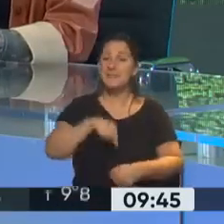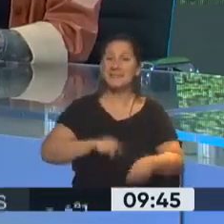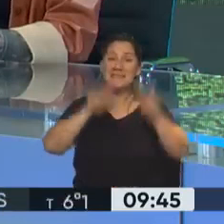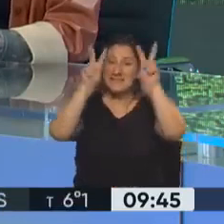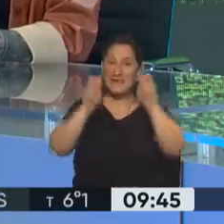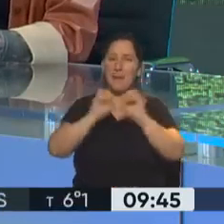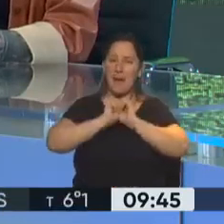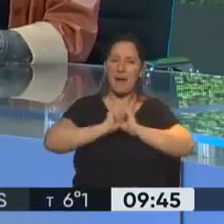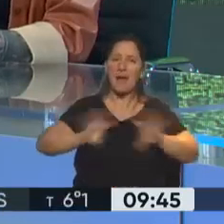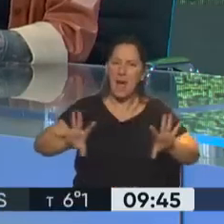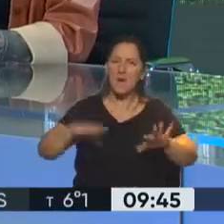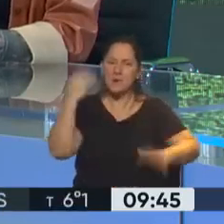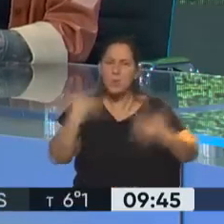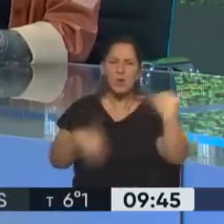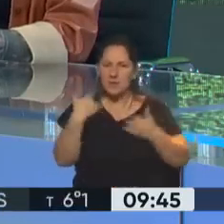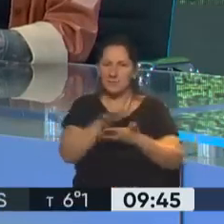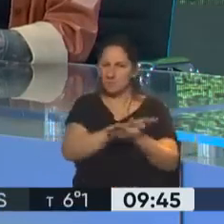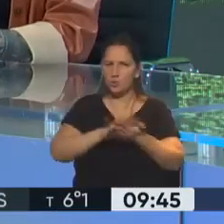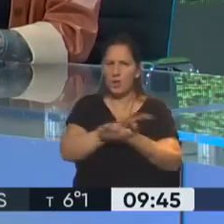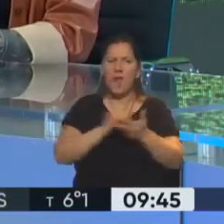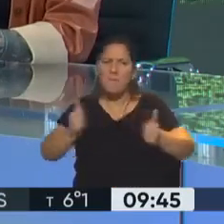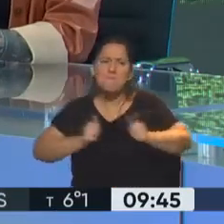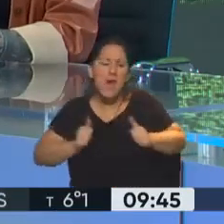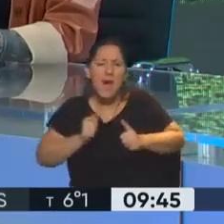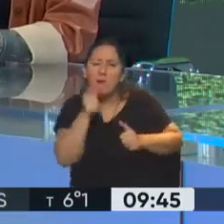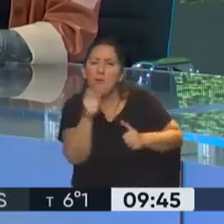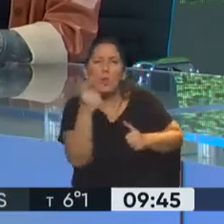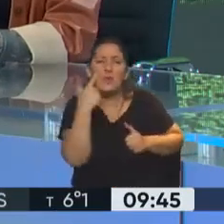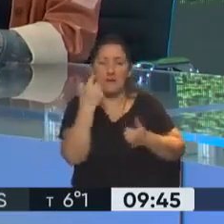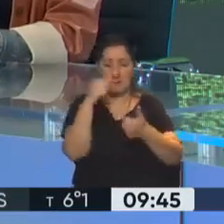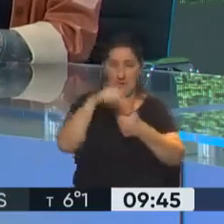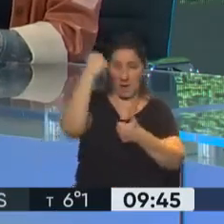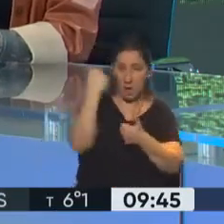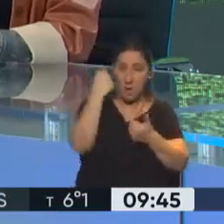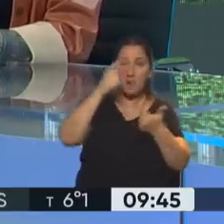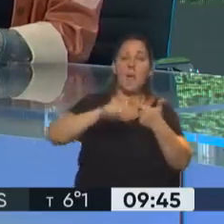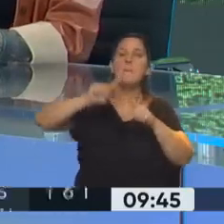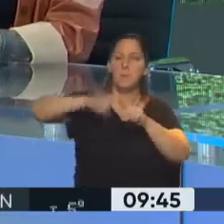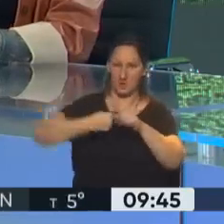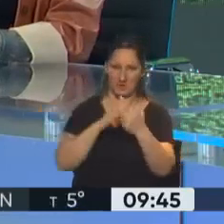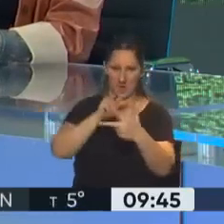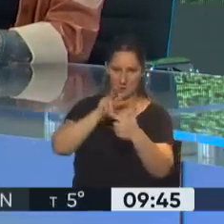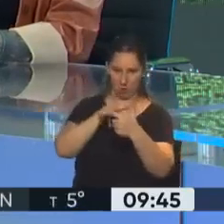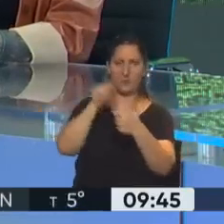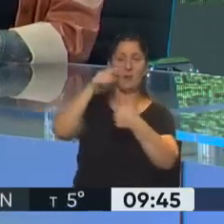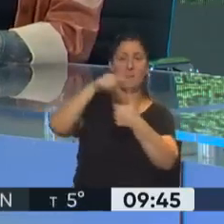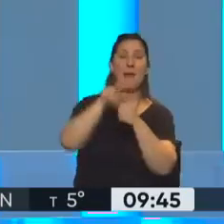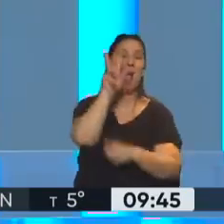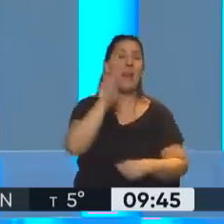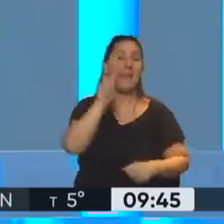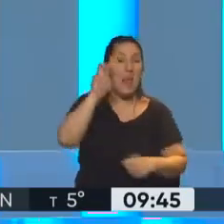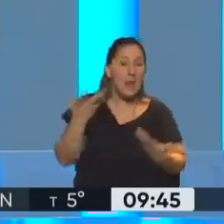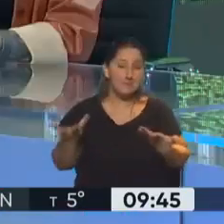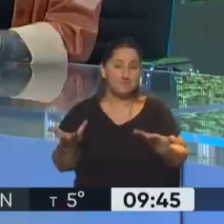muy graves y muy urgentes y que se están esperando respuestas que son económicas y que son políticas primer tema alquileres